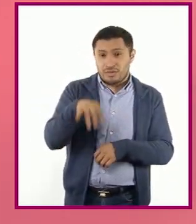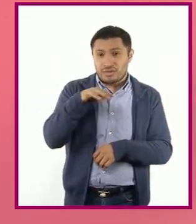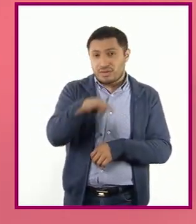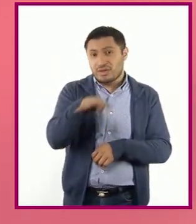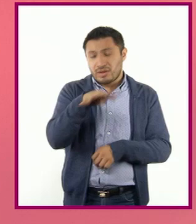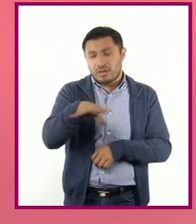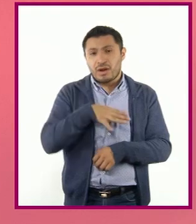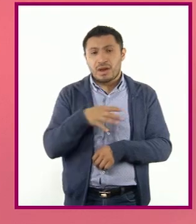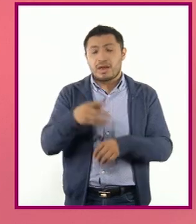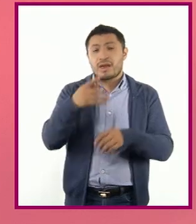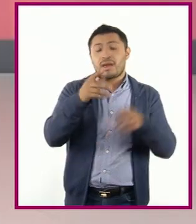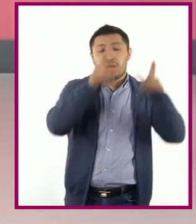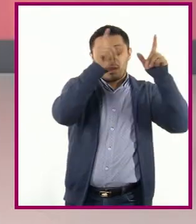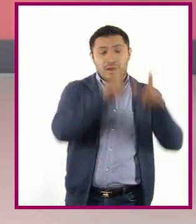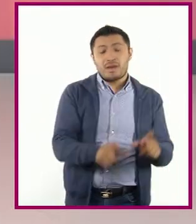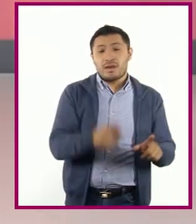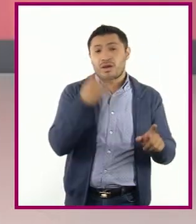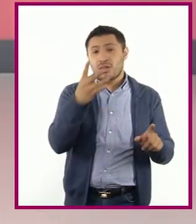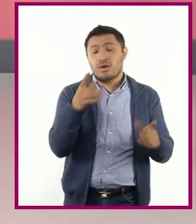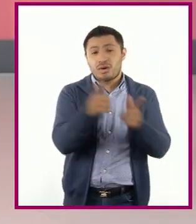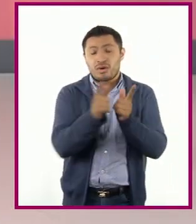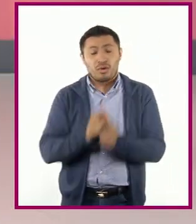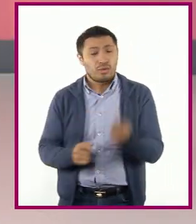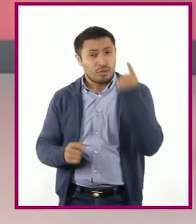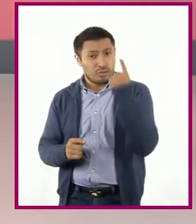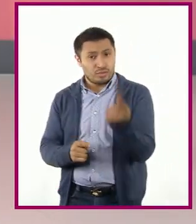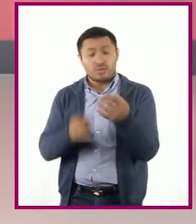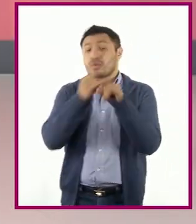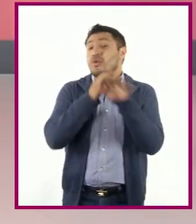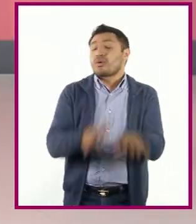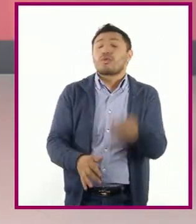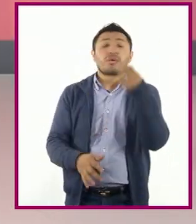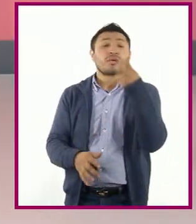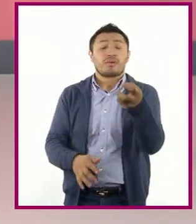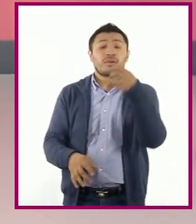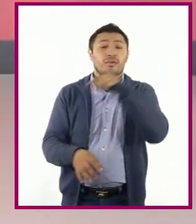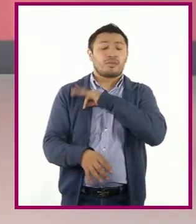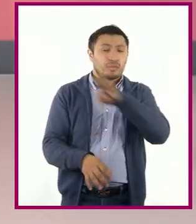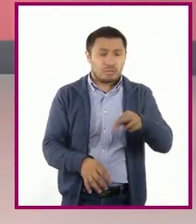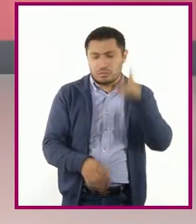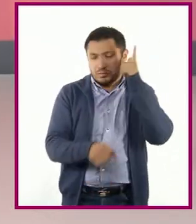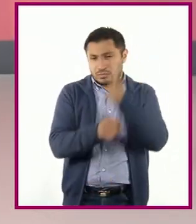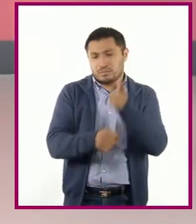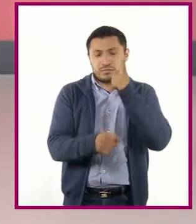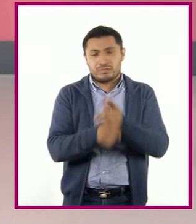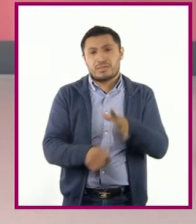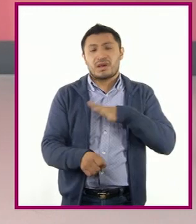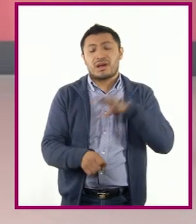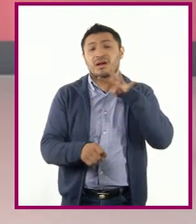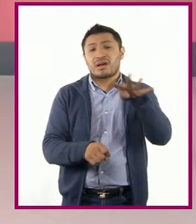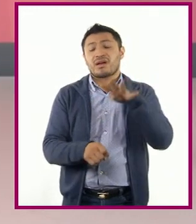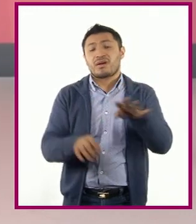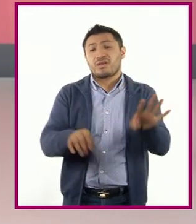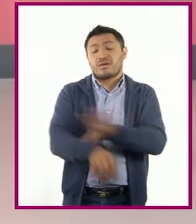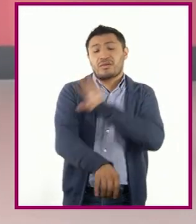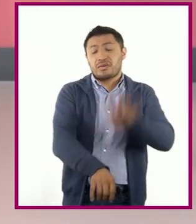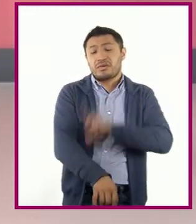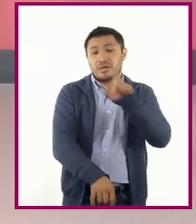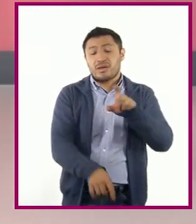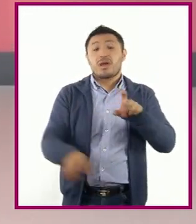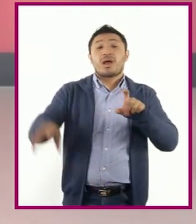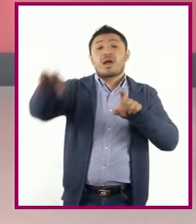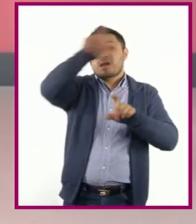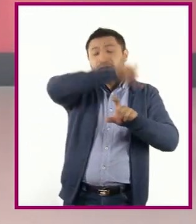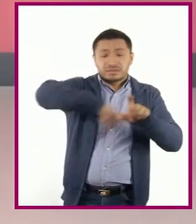en el periodo 4 y en el grupo 1. Con esa información podemos deducir que hay 19 electrones distribuidos